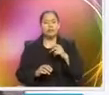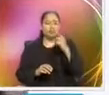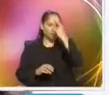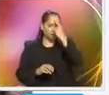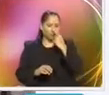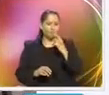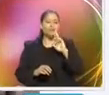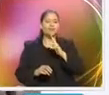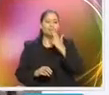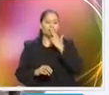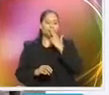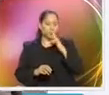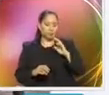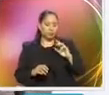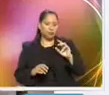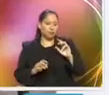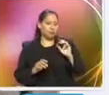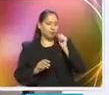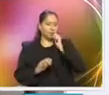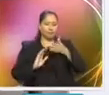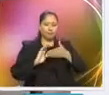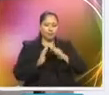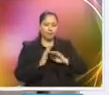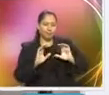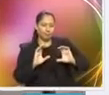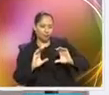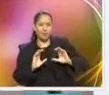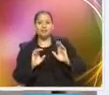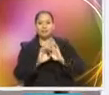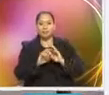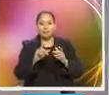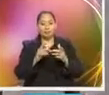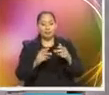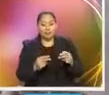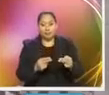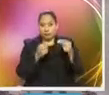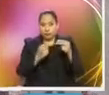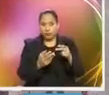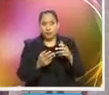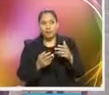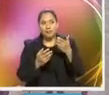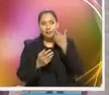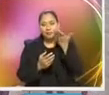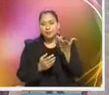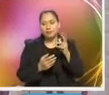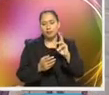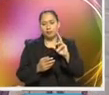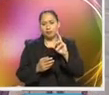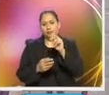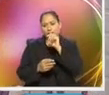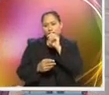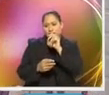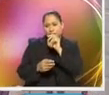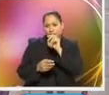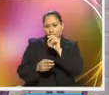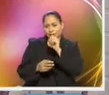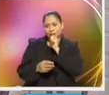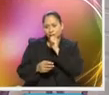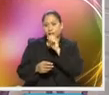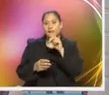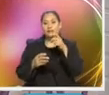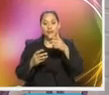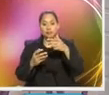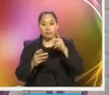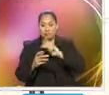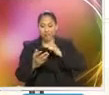que yo creo que es por donde vamos a empezar todos, o sea, los que no saben tanto de inversiones, pues vamos a ser un poquito conservadores, que no queremos arriesgar